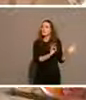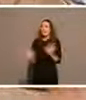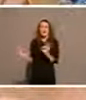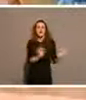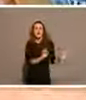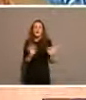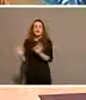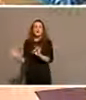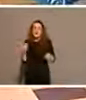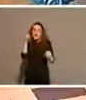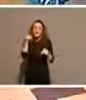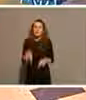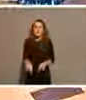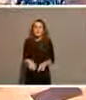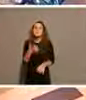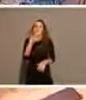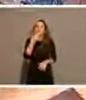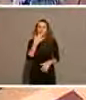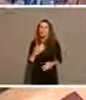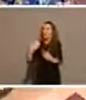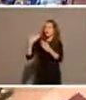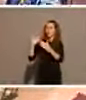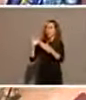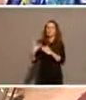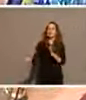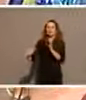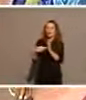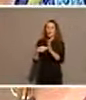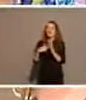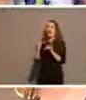Si tienes padrino es mejor, la plaza te da